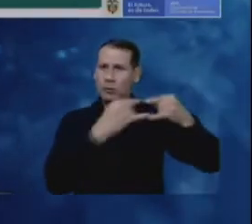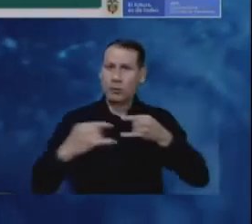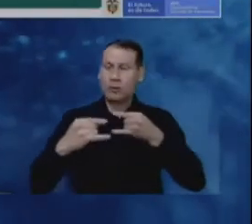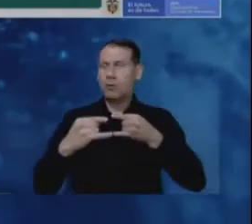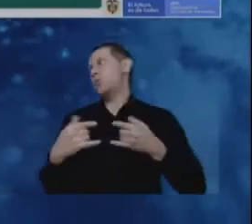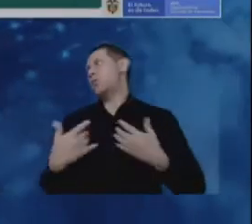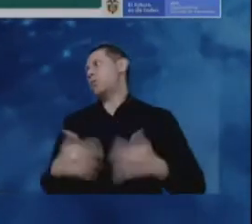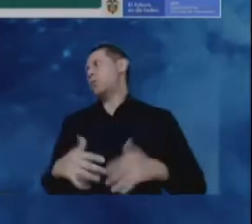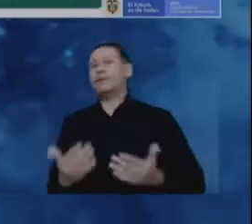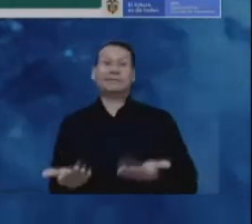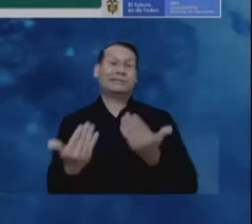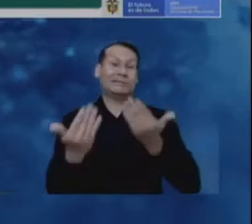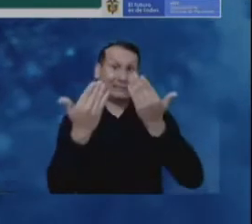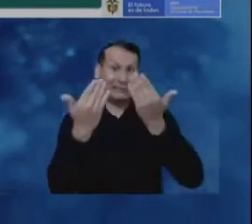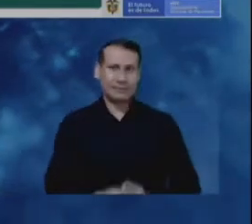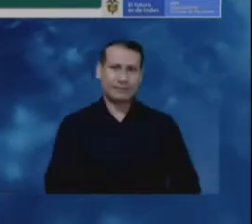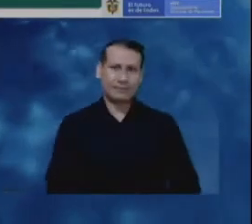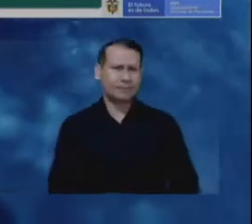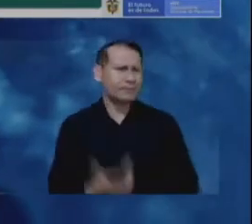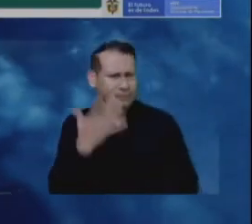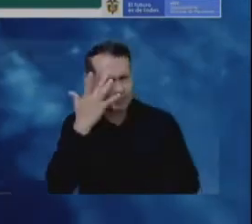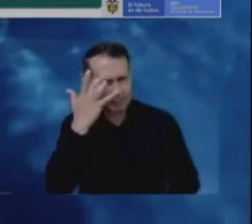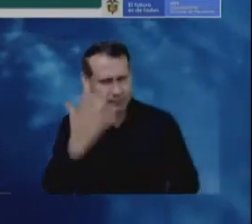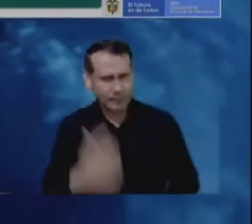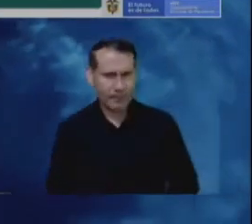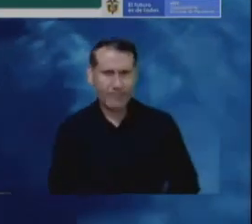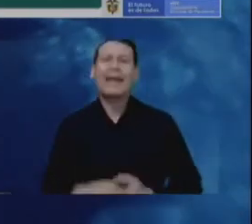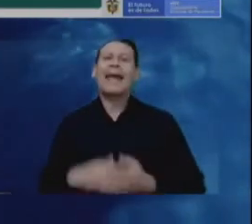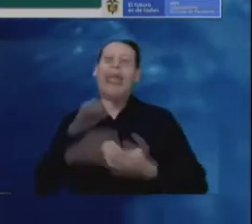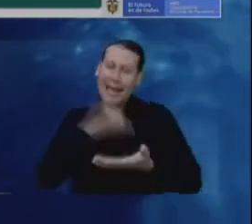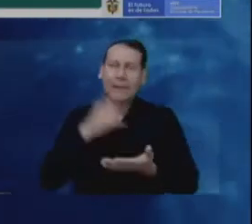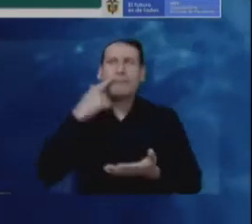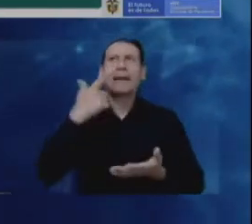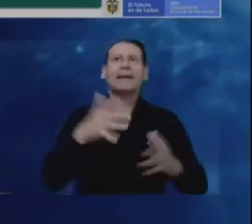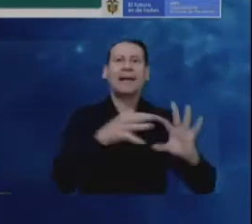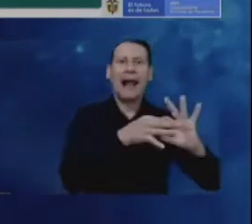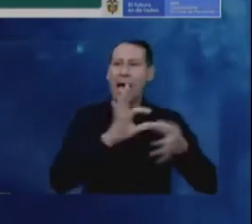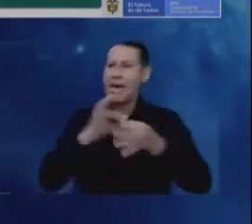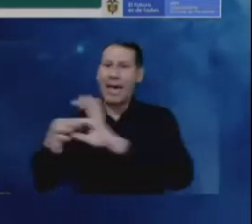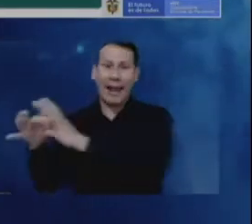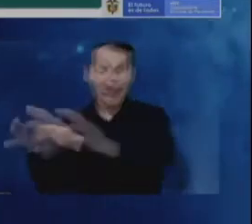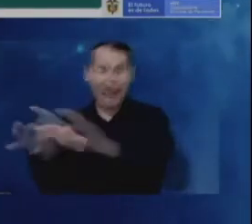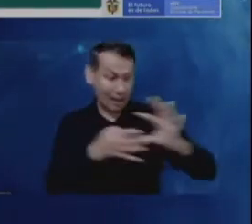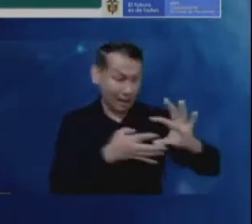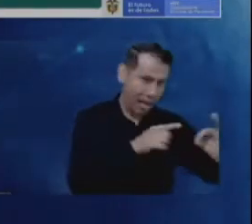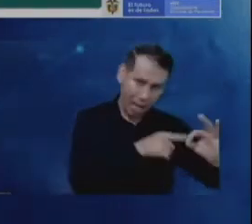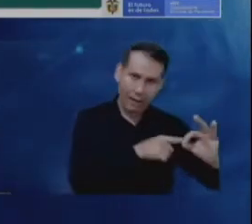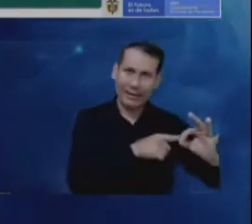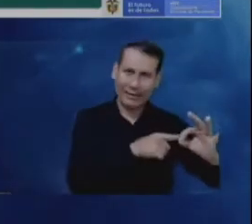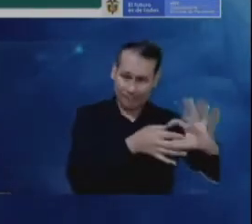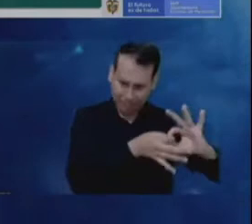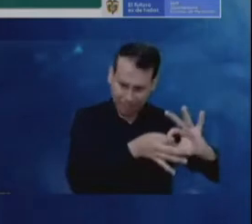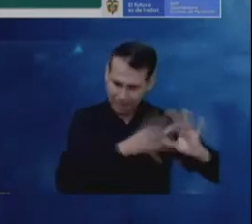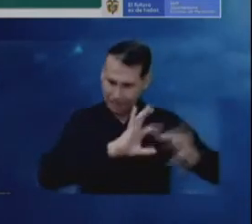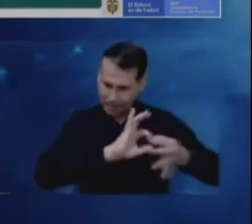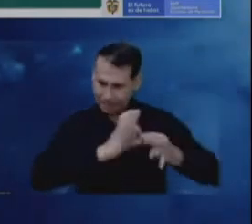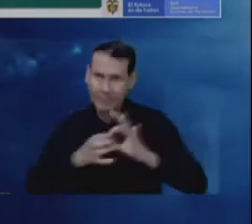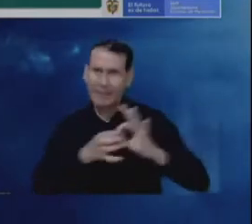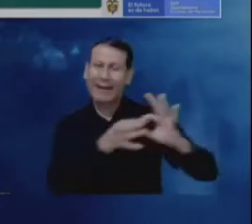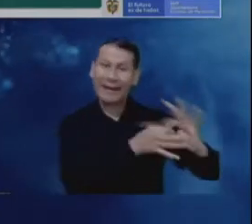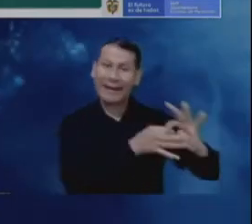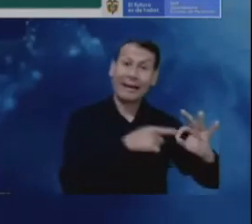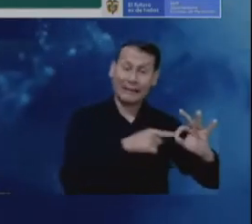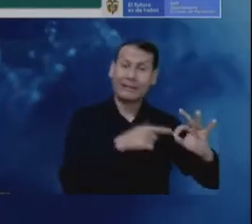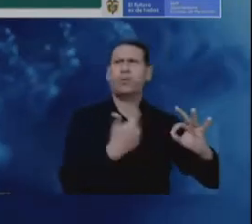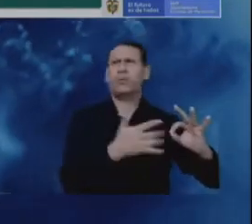como nosotros lo hemos querido resaltar, es el primer eslabón que nosotros tenemos. Entonces, este insumo claramente, pues digamos, da cabida entre otros insumos